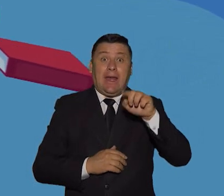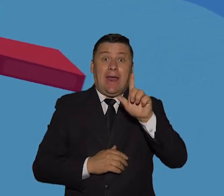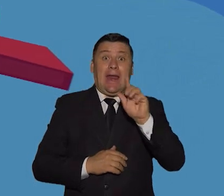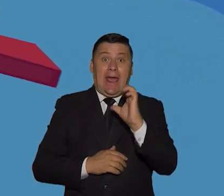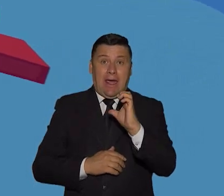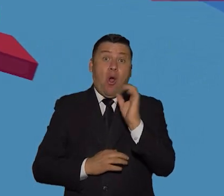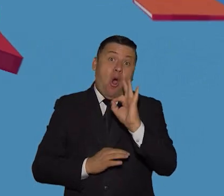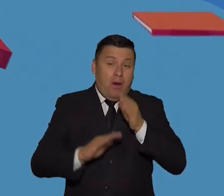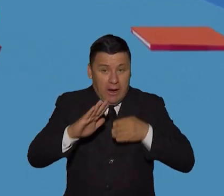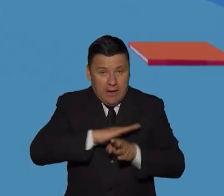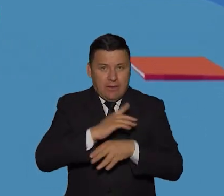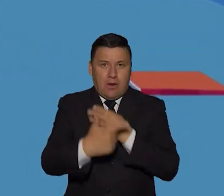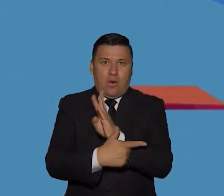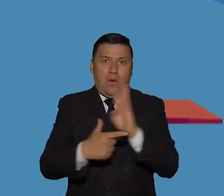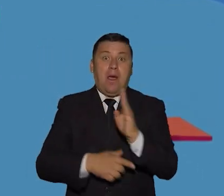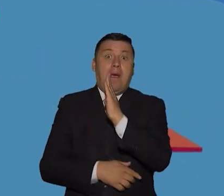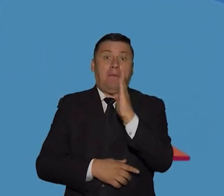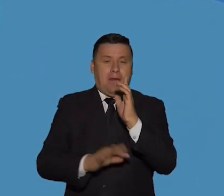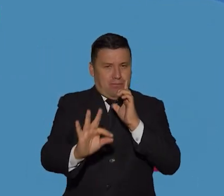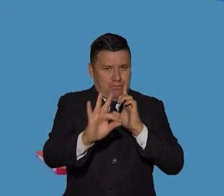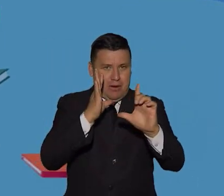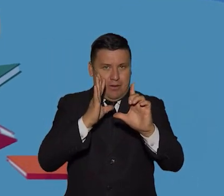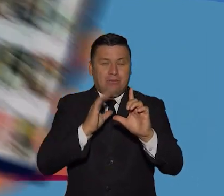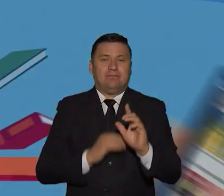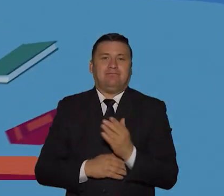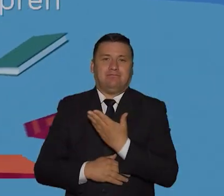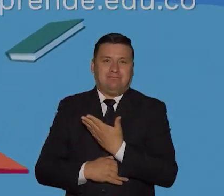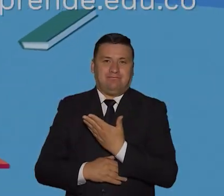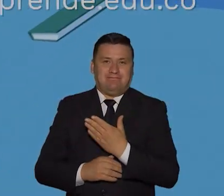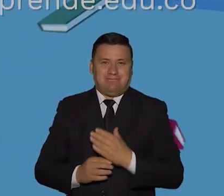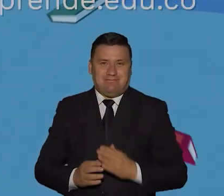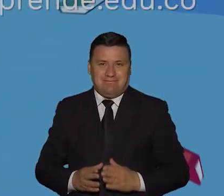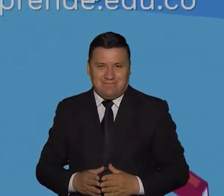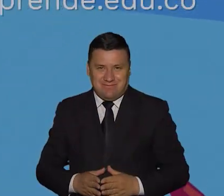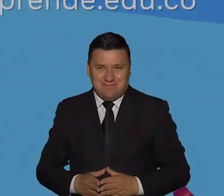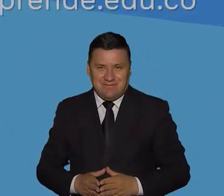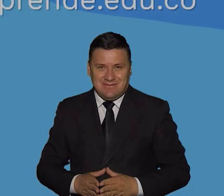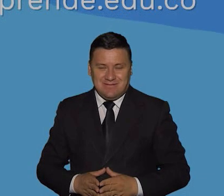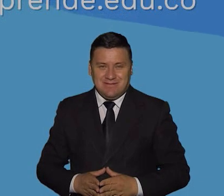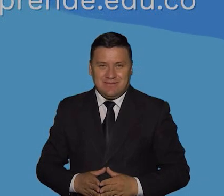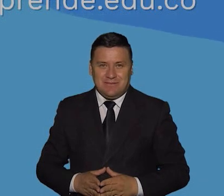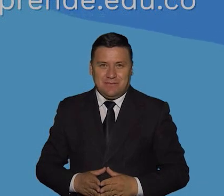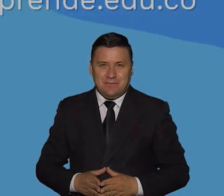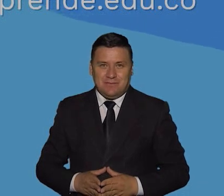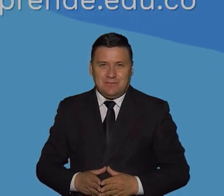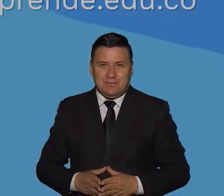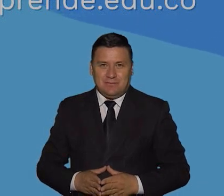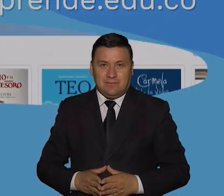app Biblioteca Digital PNLE o entrar a la página web